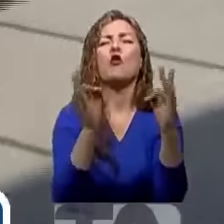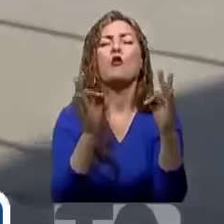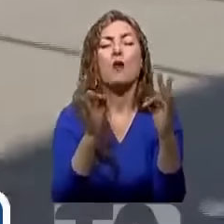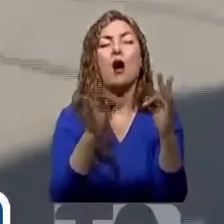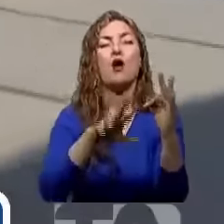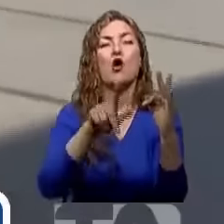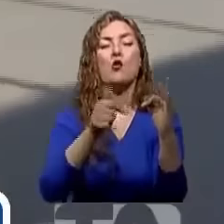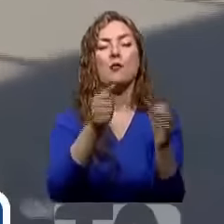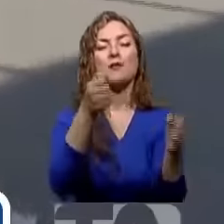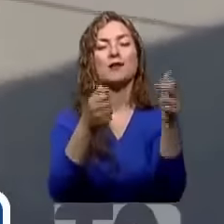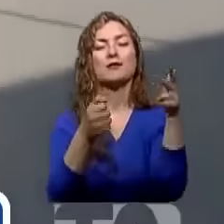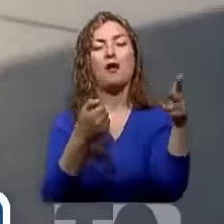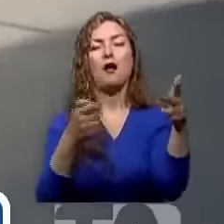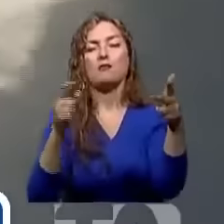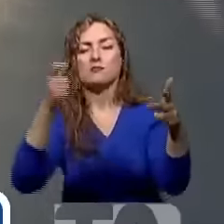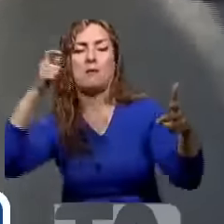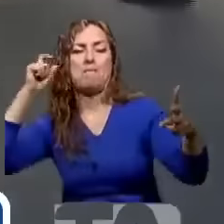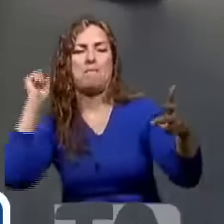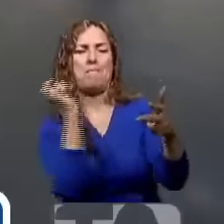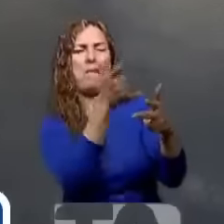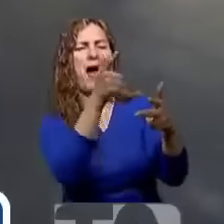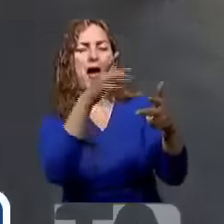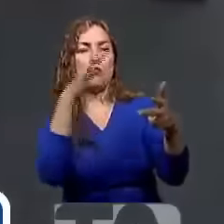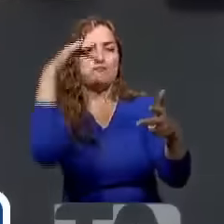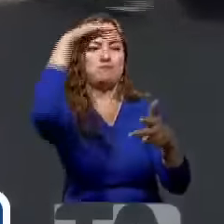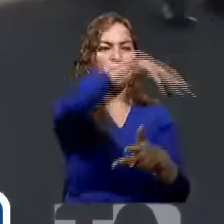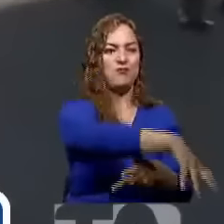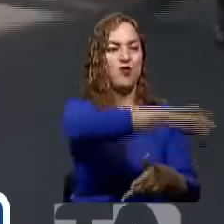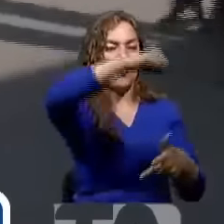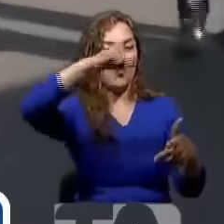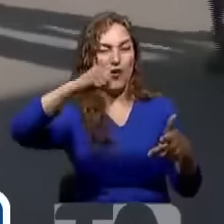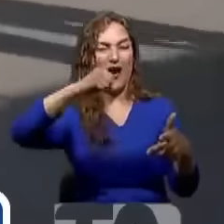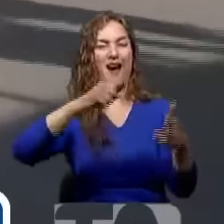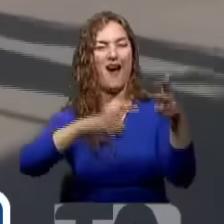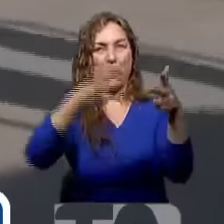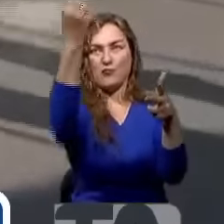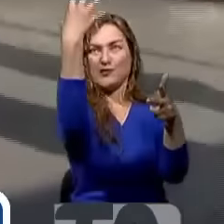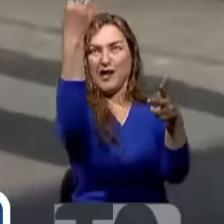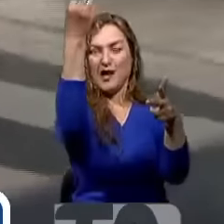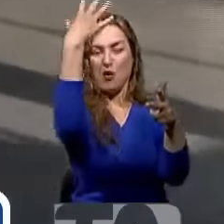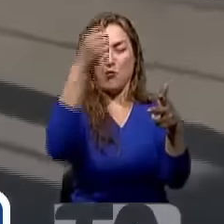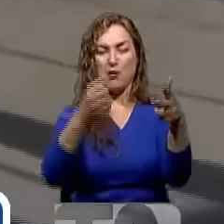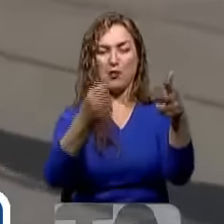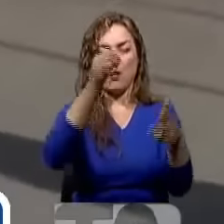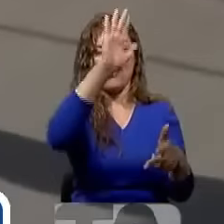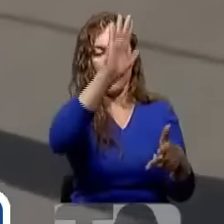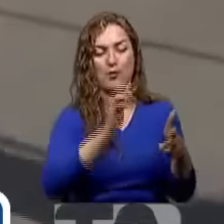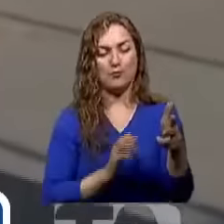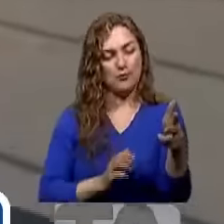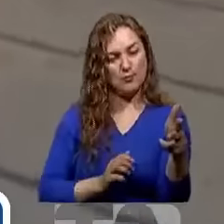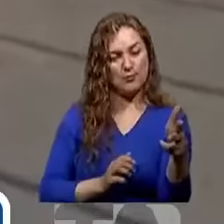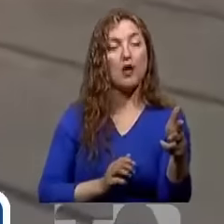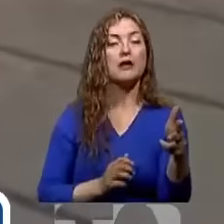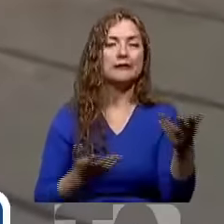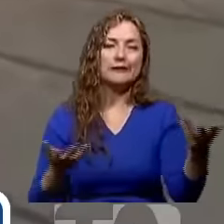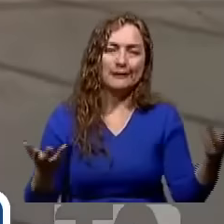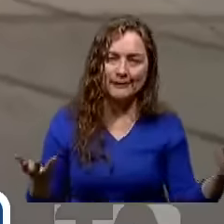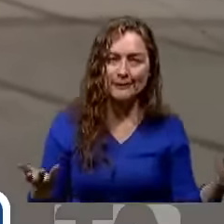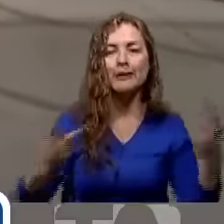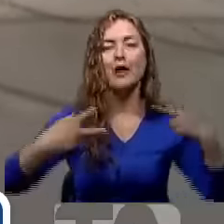el bujiazo, que esperan los delincuentes al momento que están los vehículos parados por temas de tráfico o de tránsito